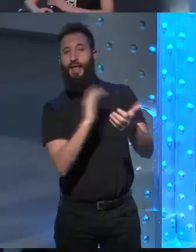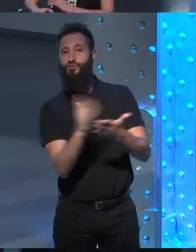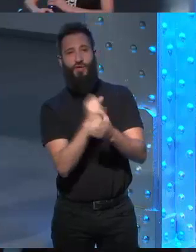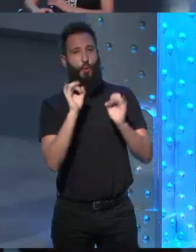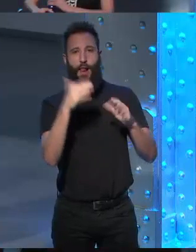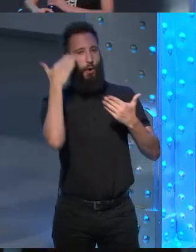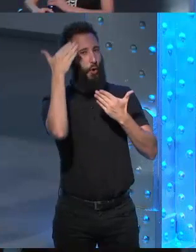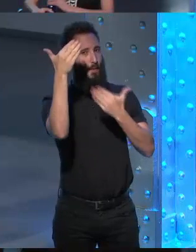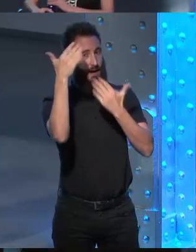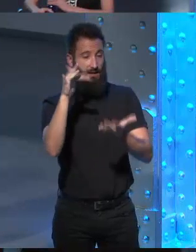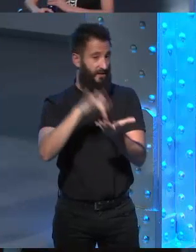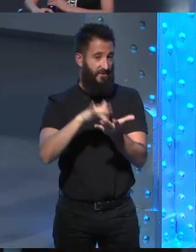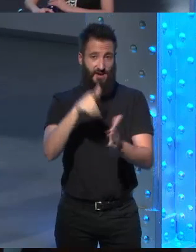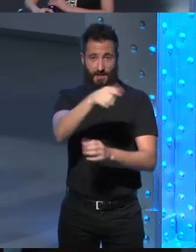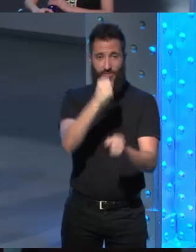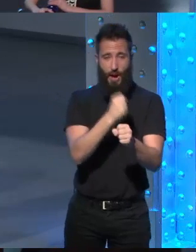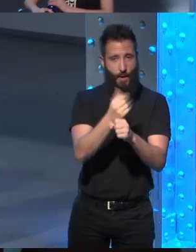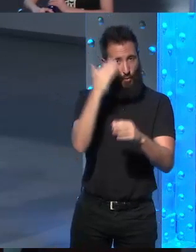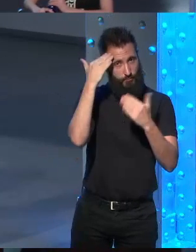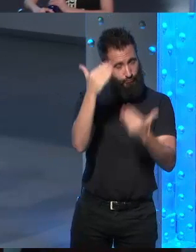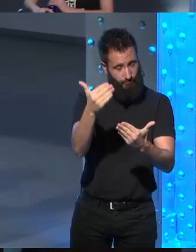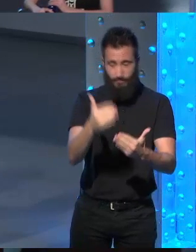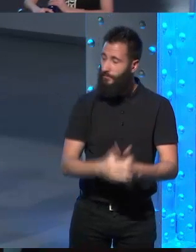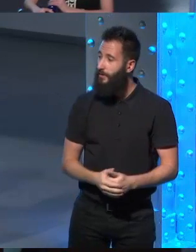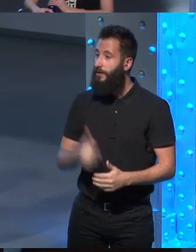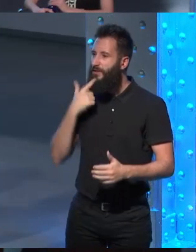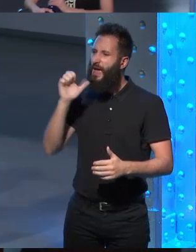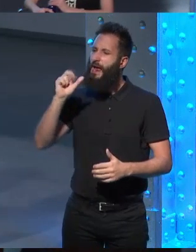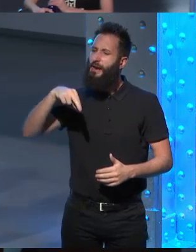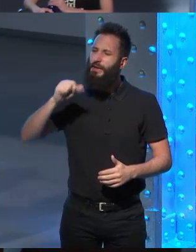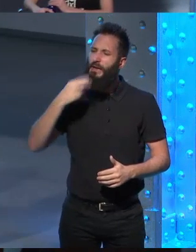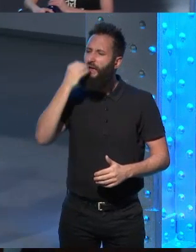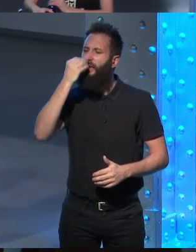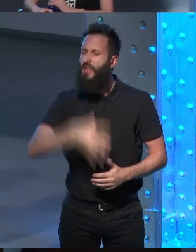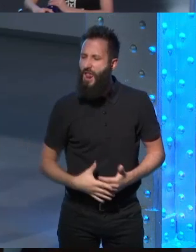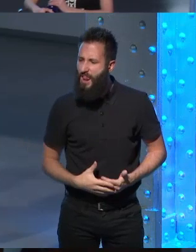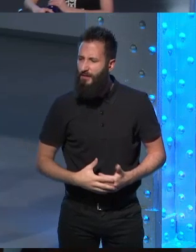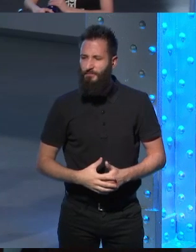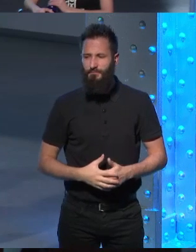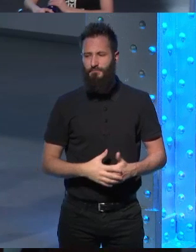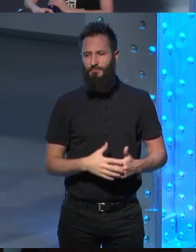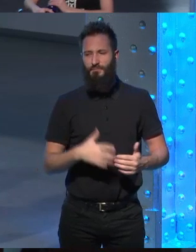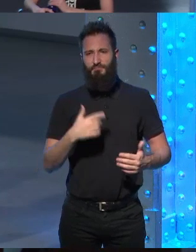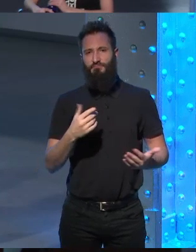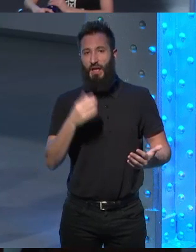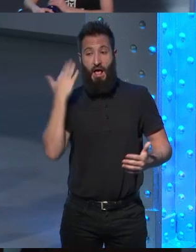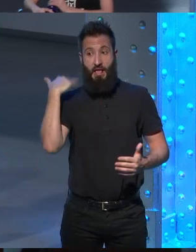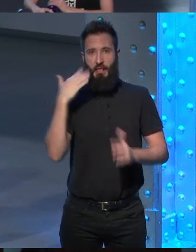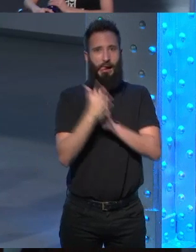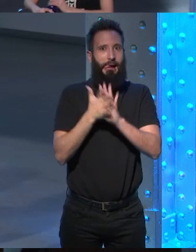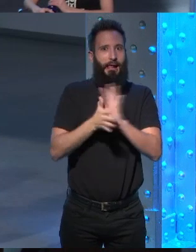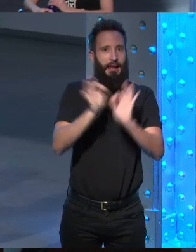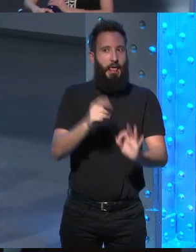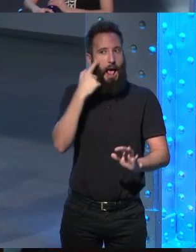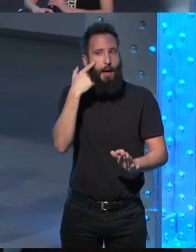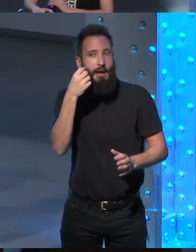manera de reconocer también vuestro trabajo. Con lo cual, Enrique, ¿cómo vamos? Sí, eso. Ahora fingimos que no nos hemos hablado antes para hacer,